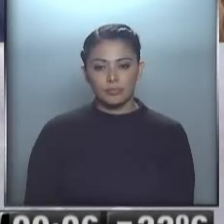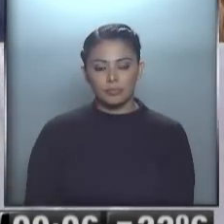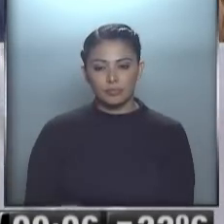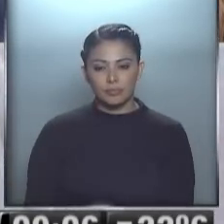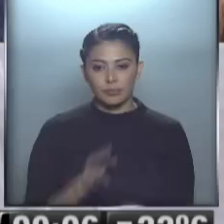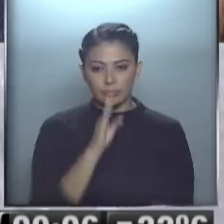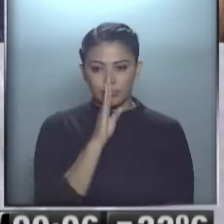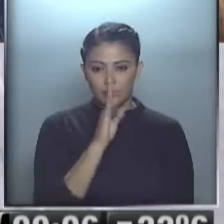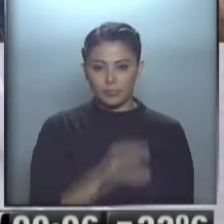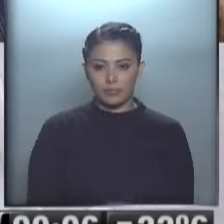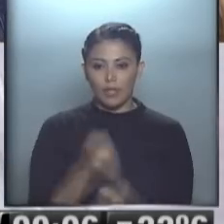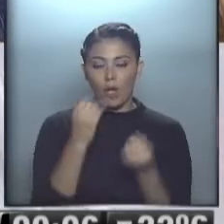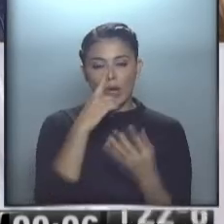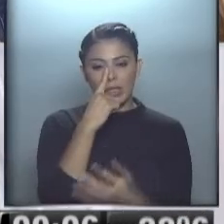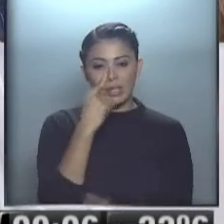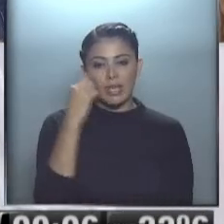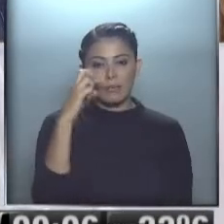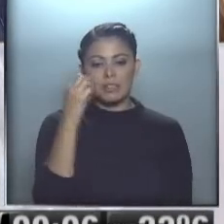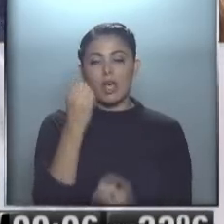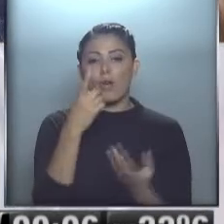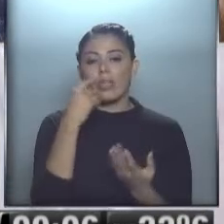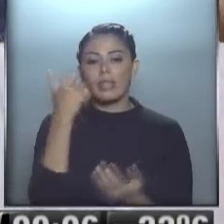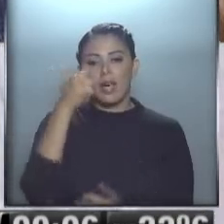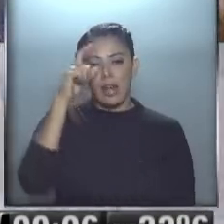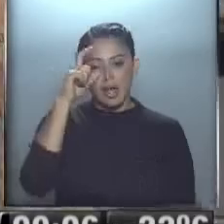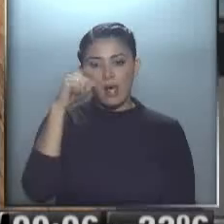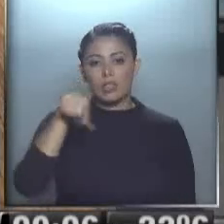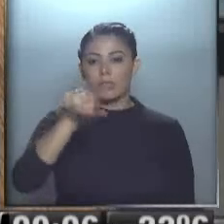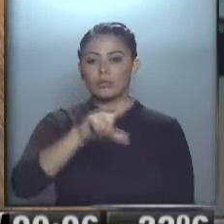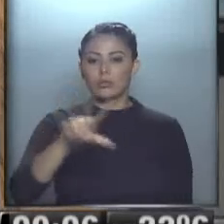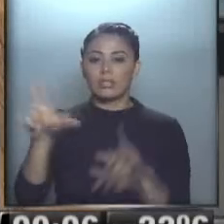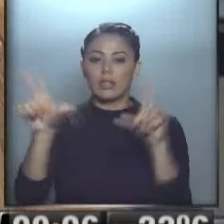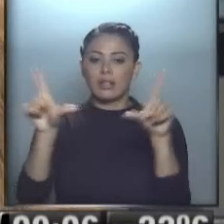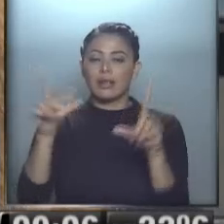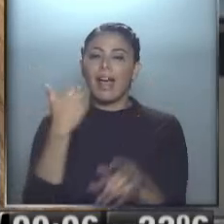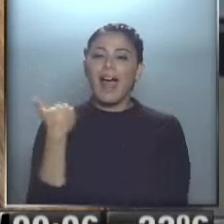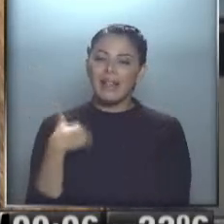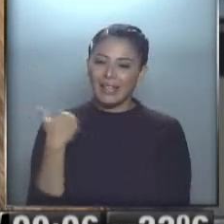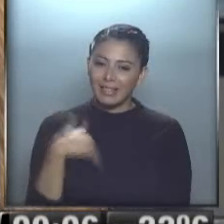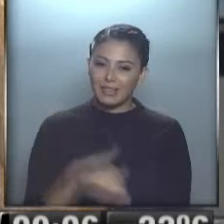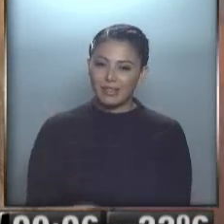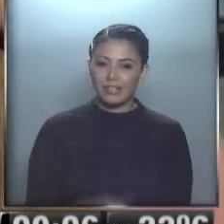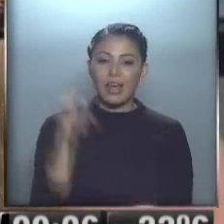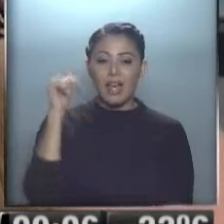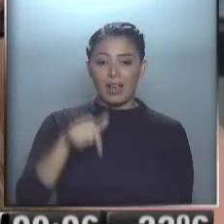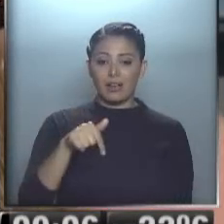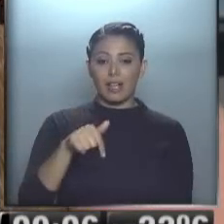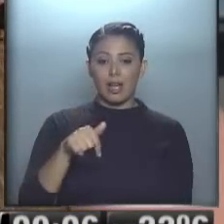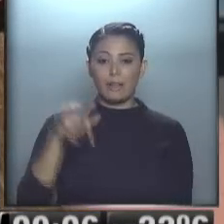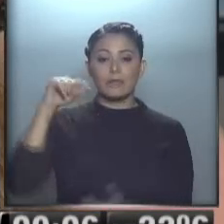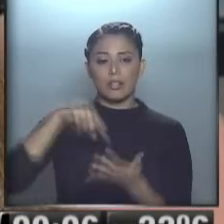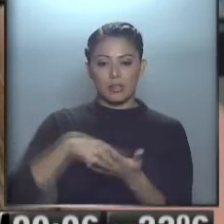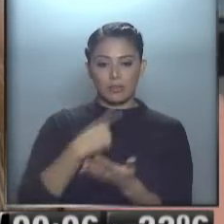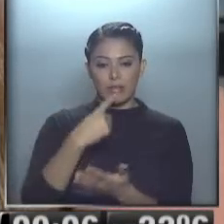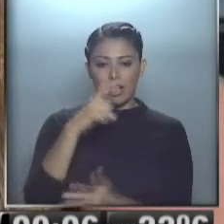día buen día Buen día Alejandro allí en el estudio allí en la República Argentina por supuesto aquí desde la